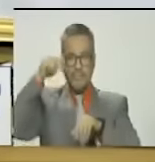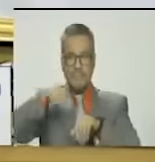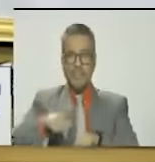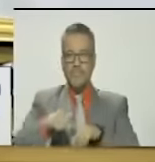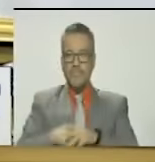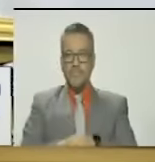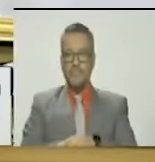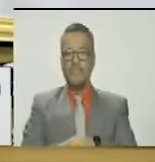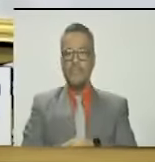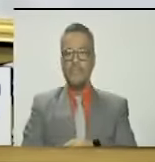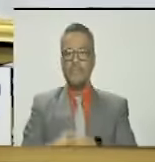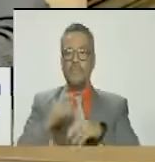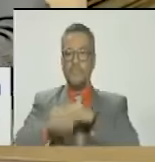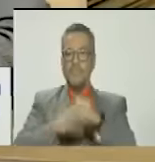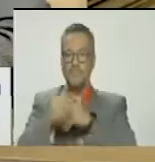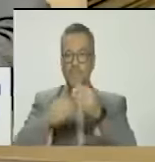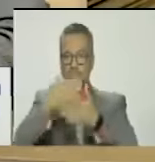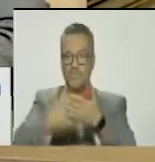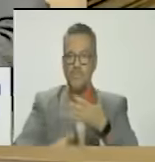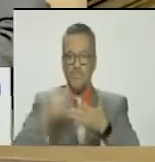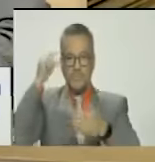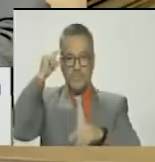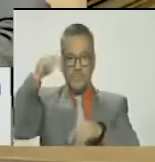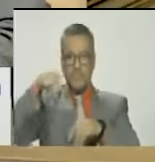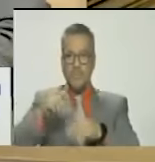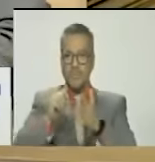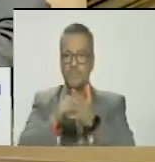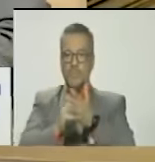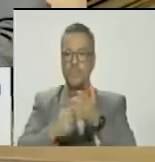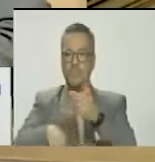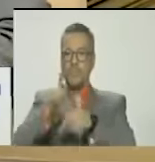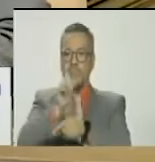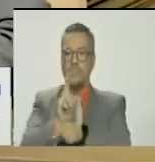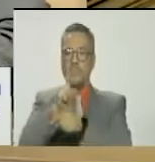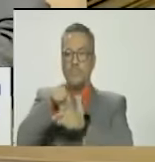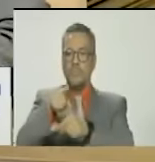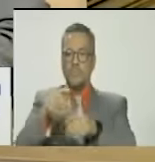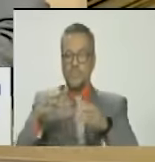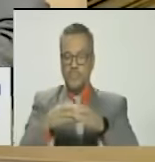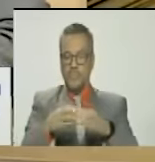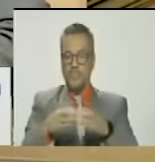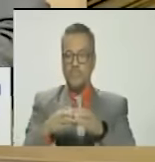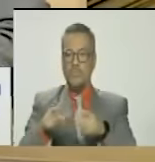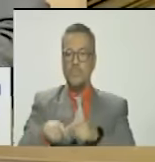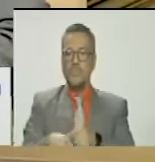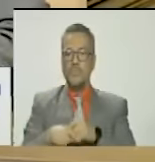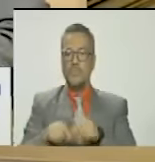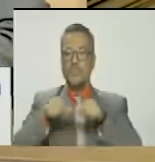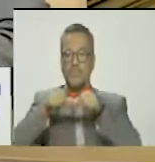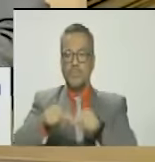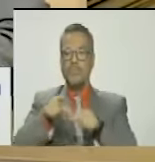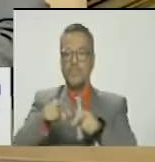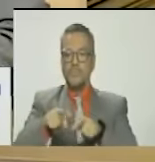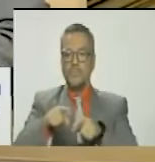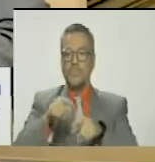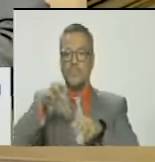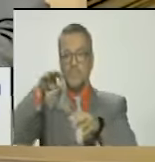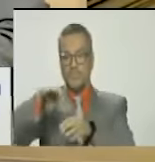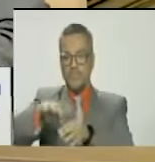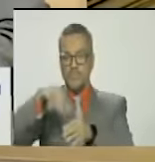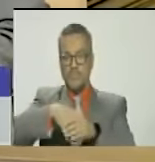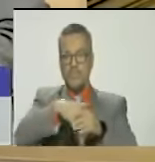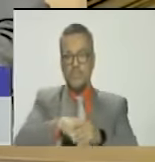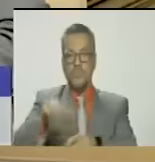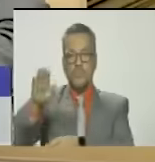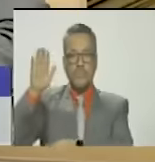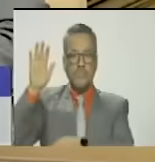día. Propuesta del orden del día, punto único. Sesión de instalación para la elección